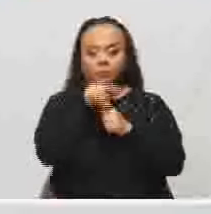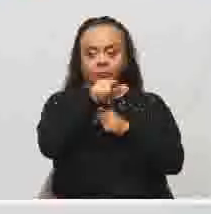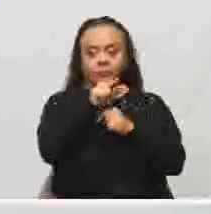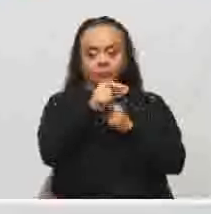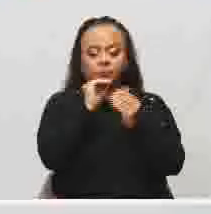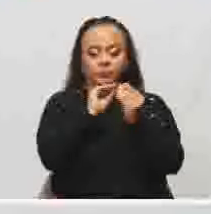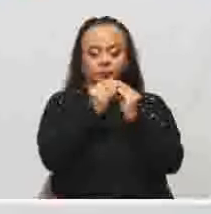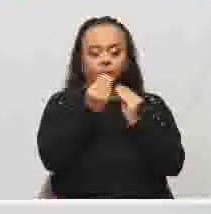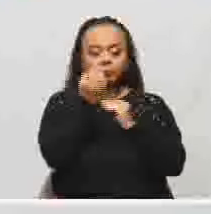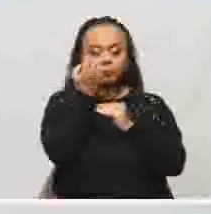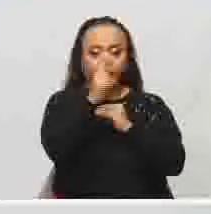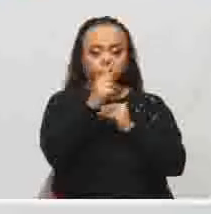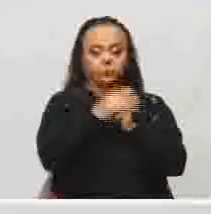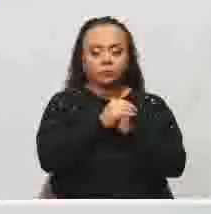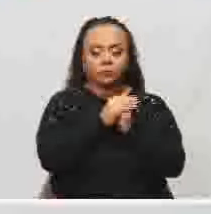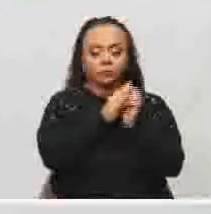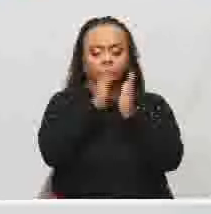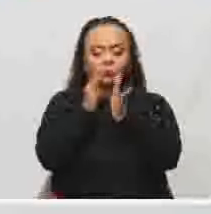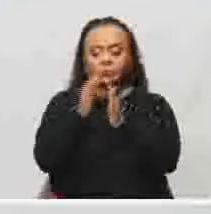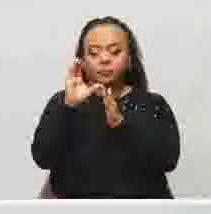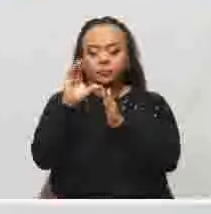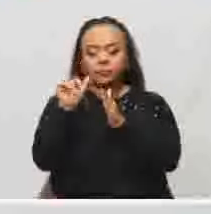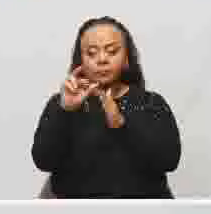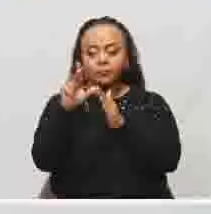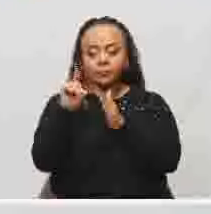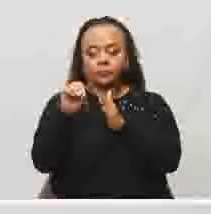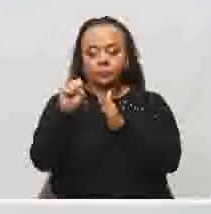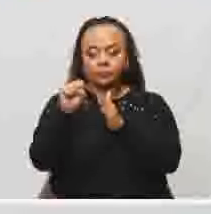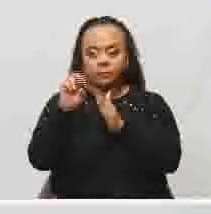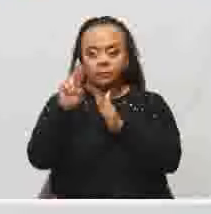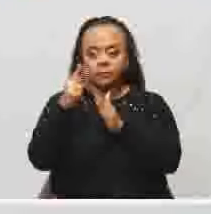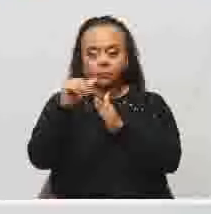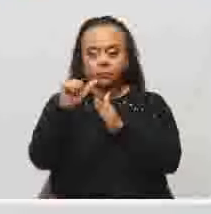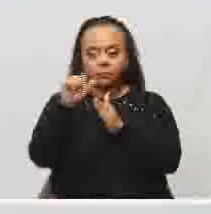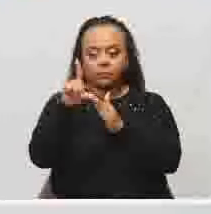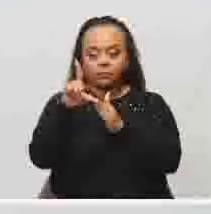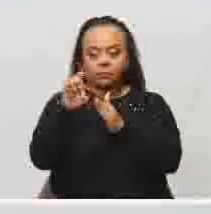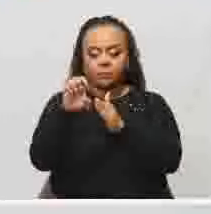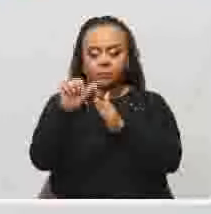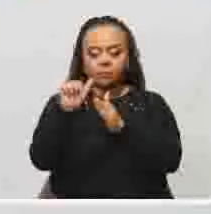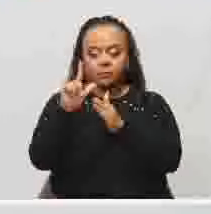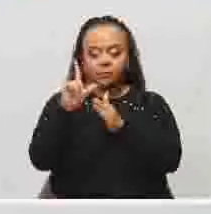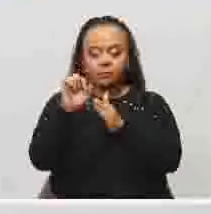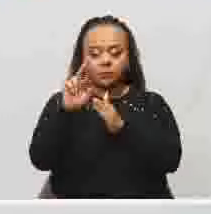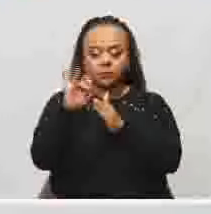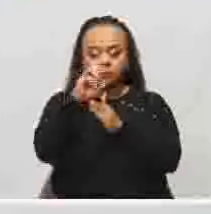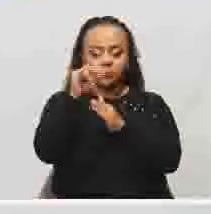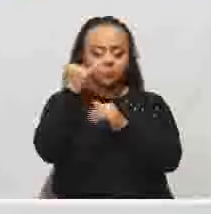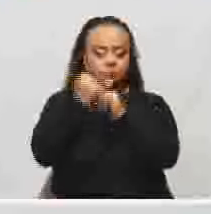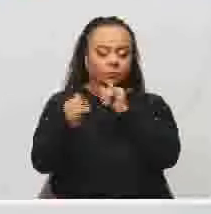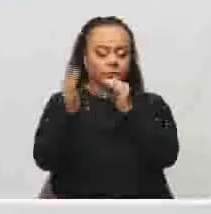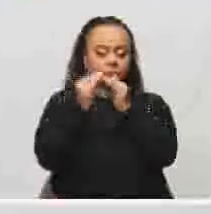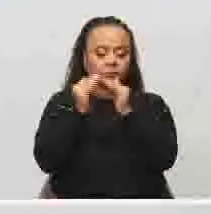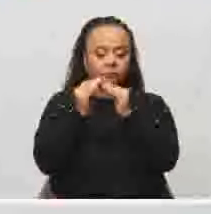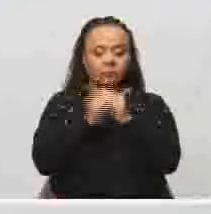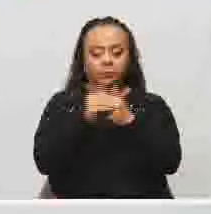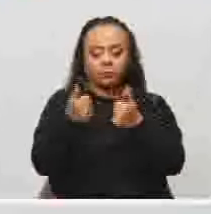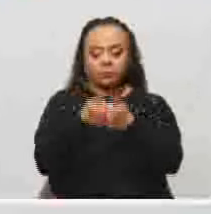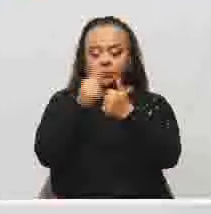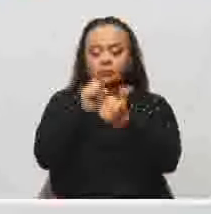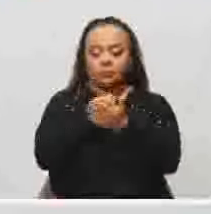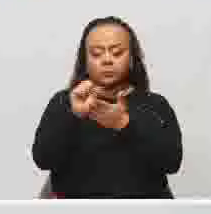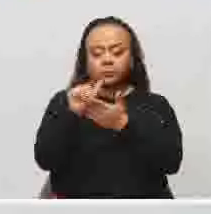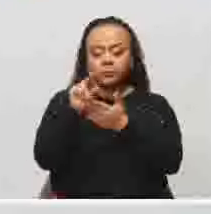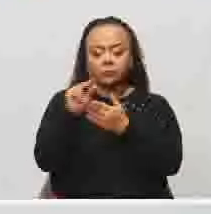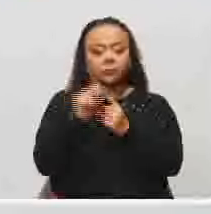fecha 12 visita al Carlos Ugalde Álvarez y el cierre es en casa ante Santana Cómo